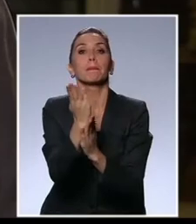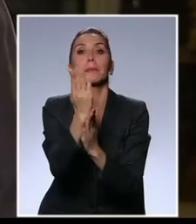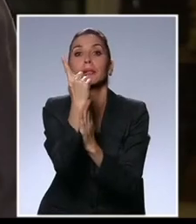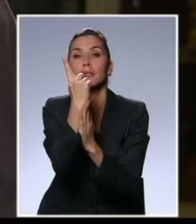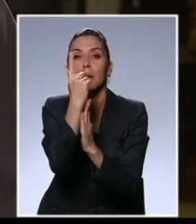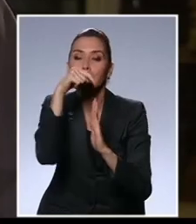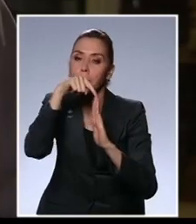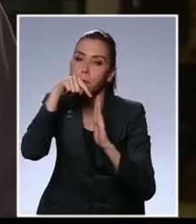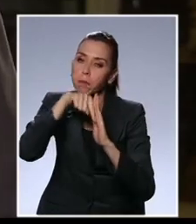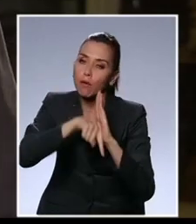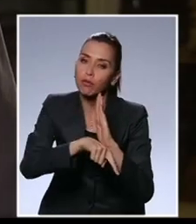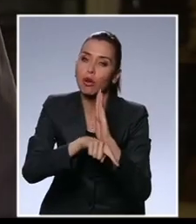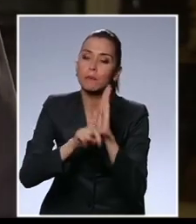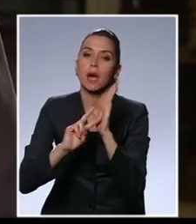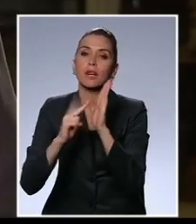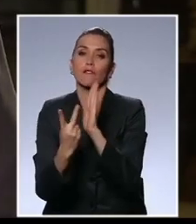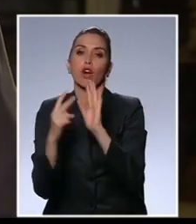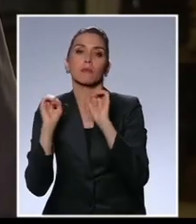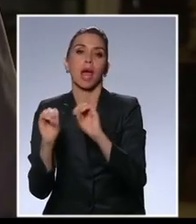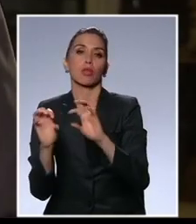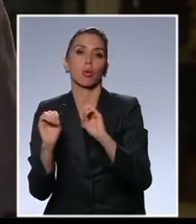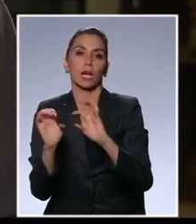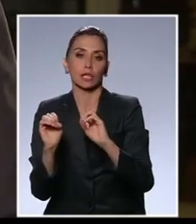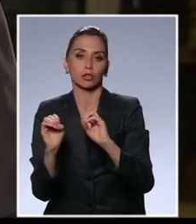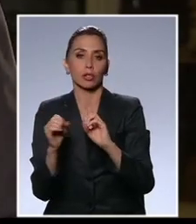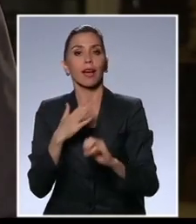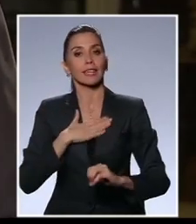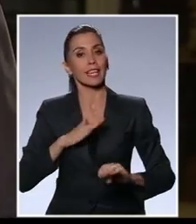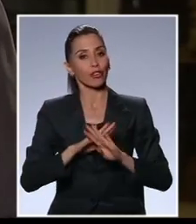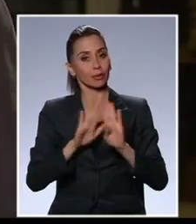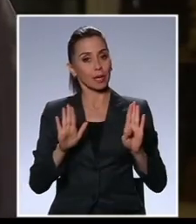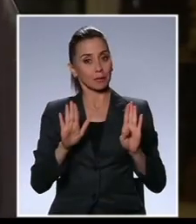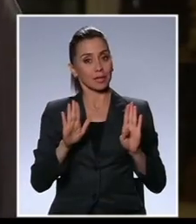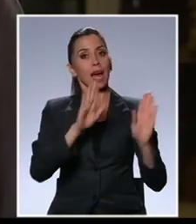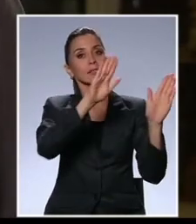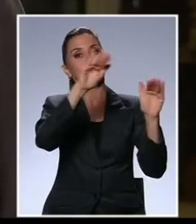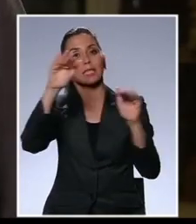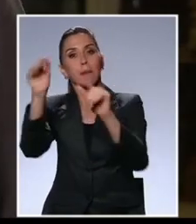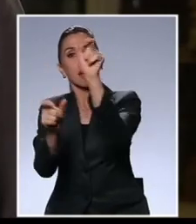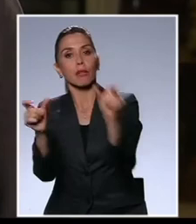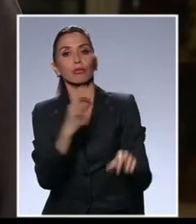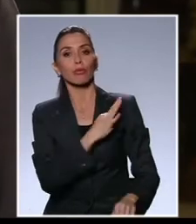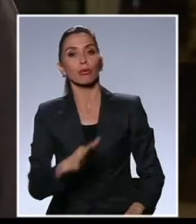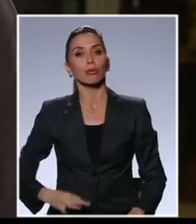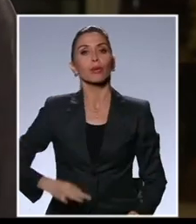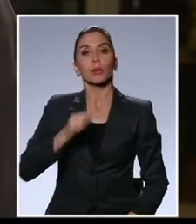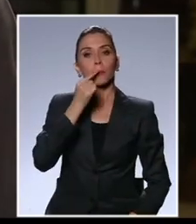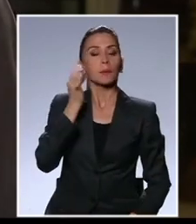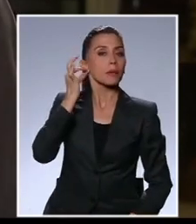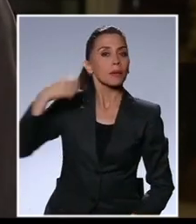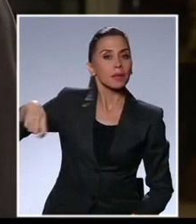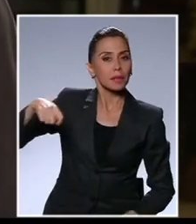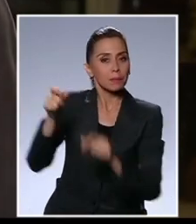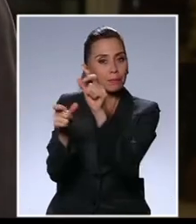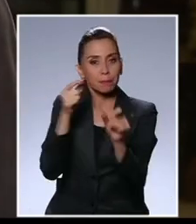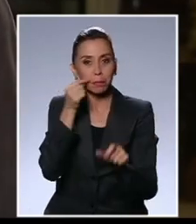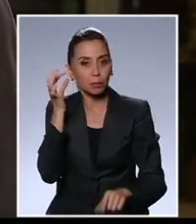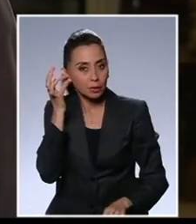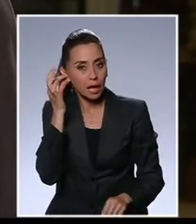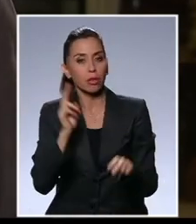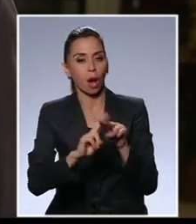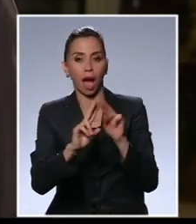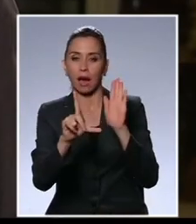profunda reforma educacional quiero terminar haciendo un llamado los parlamentarios y parlamentarios para que